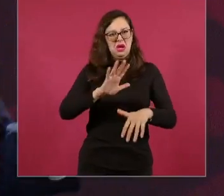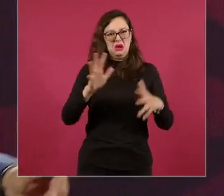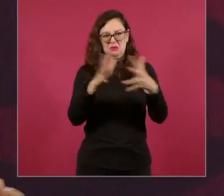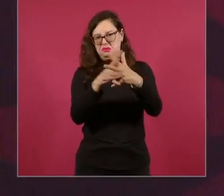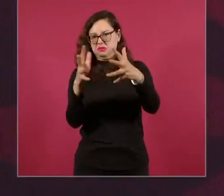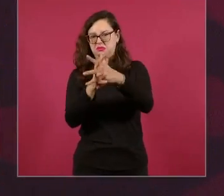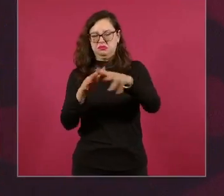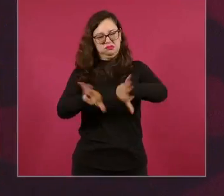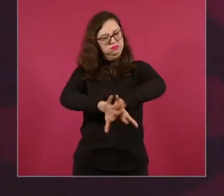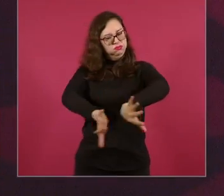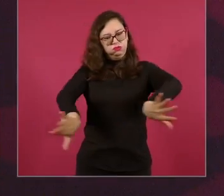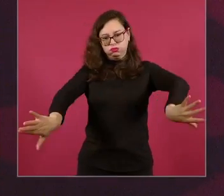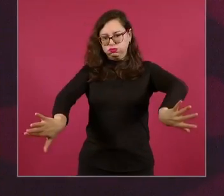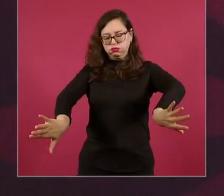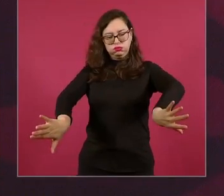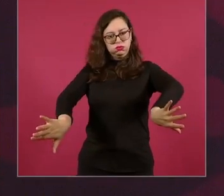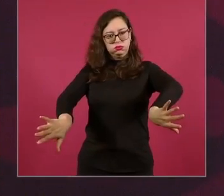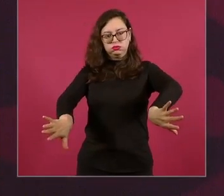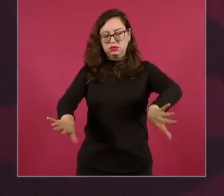bandas